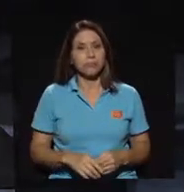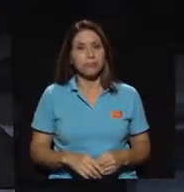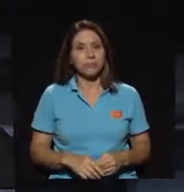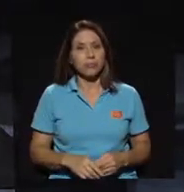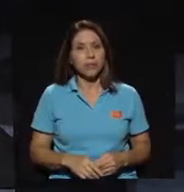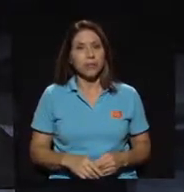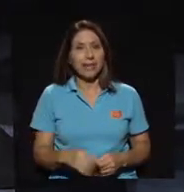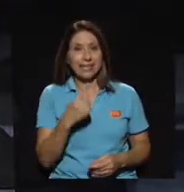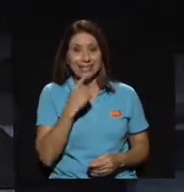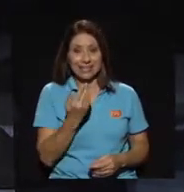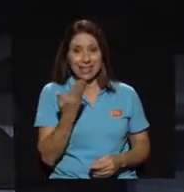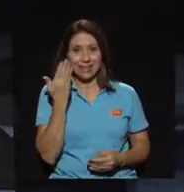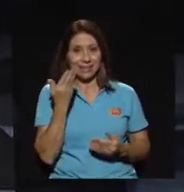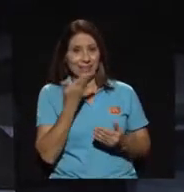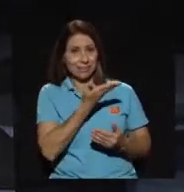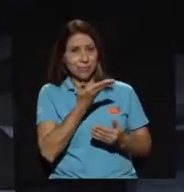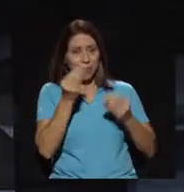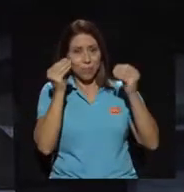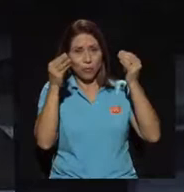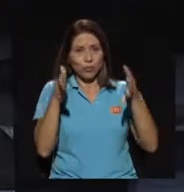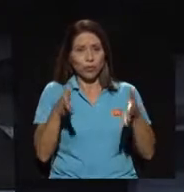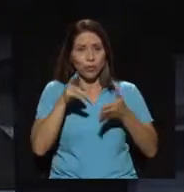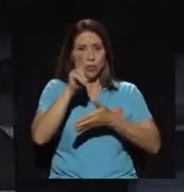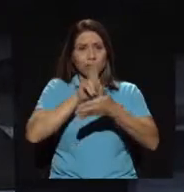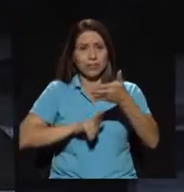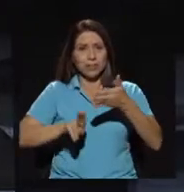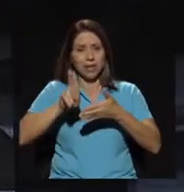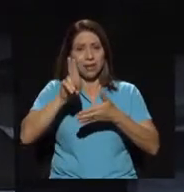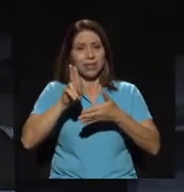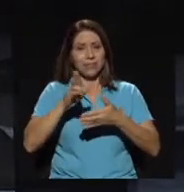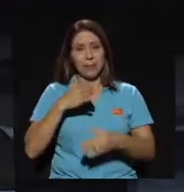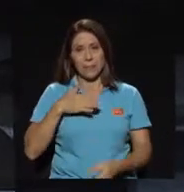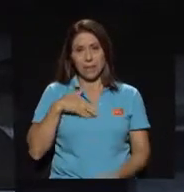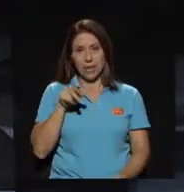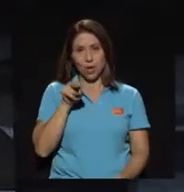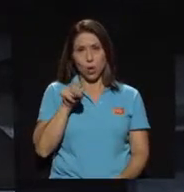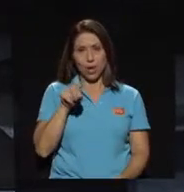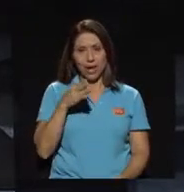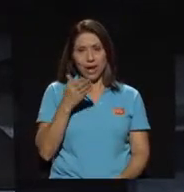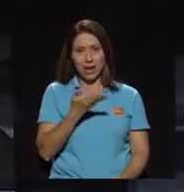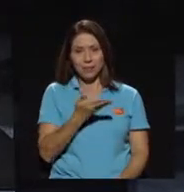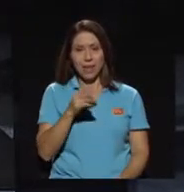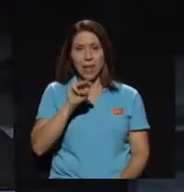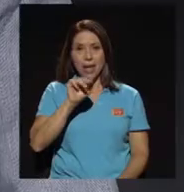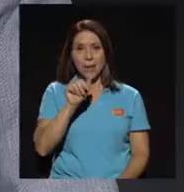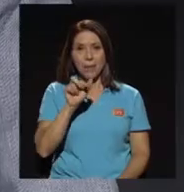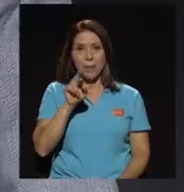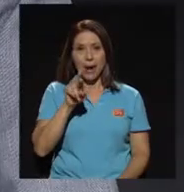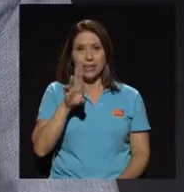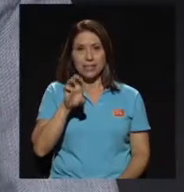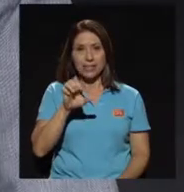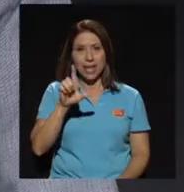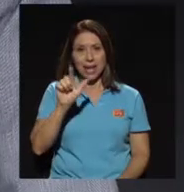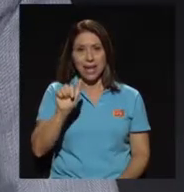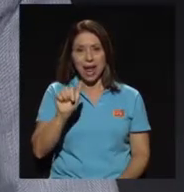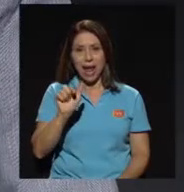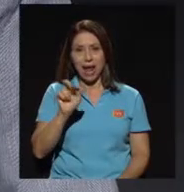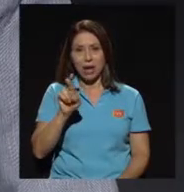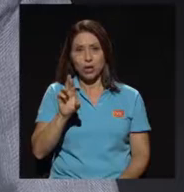Les decía que la profesora universitaria, mi colega Marcela Román, y me siento